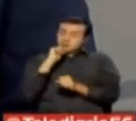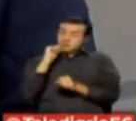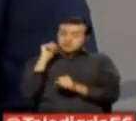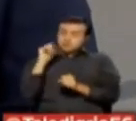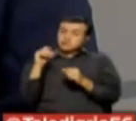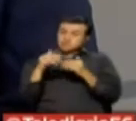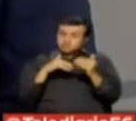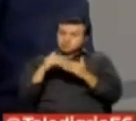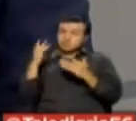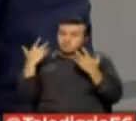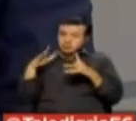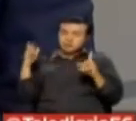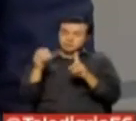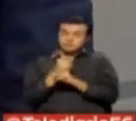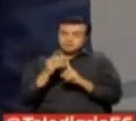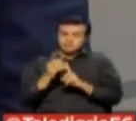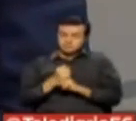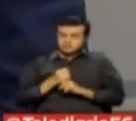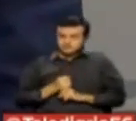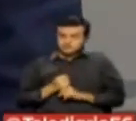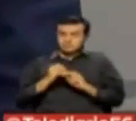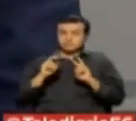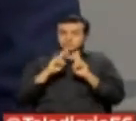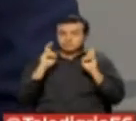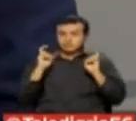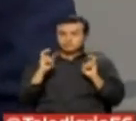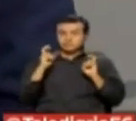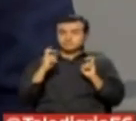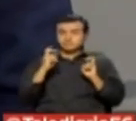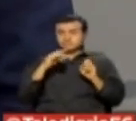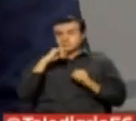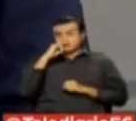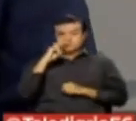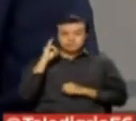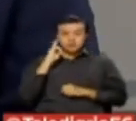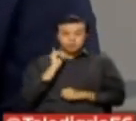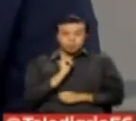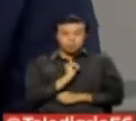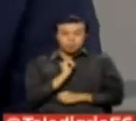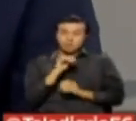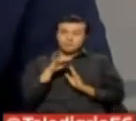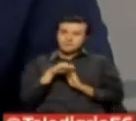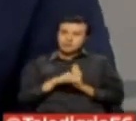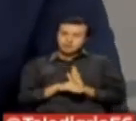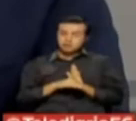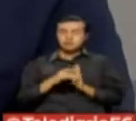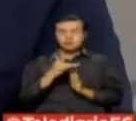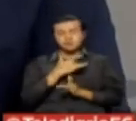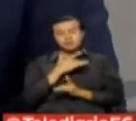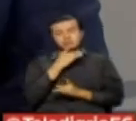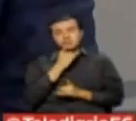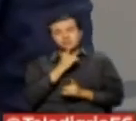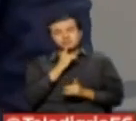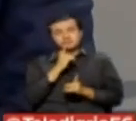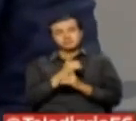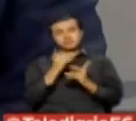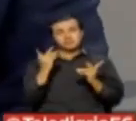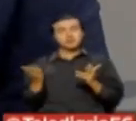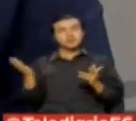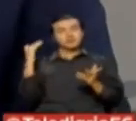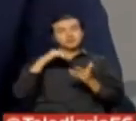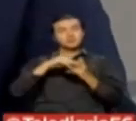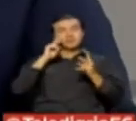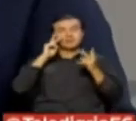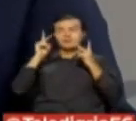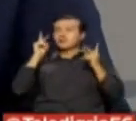pero éxitos en materia de disminución de la desnutrición infantil da gusto saber que volvemos